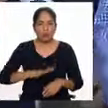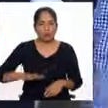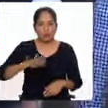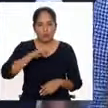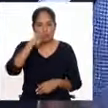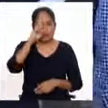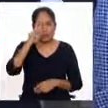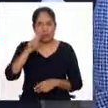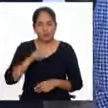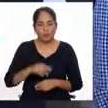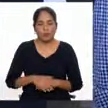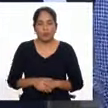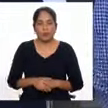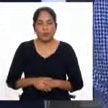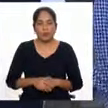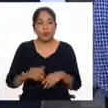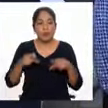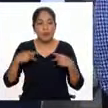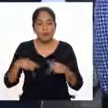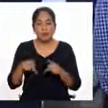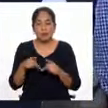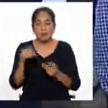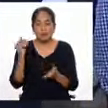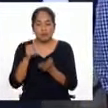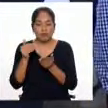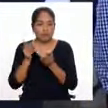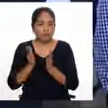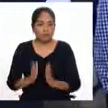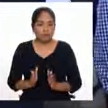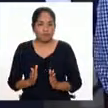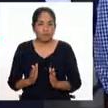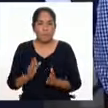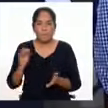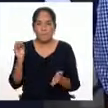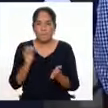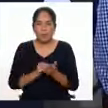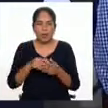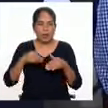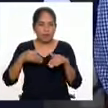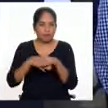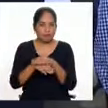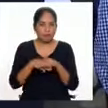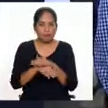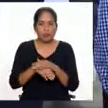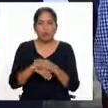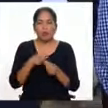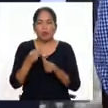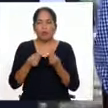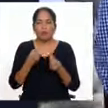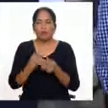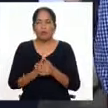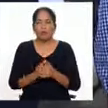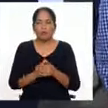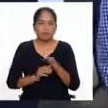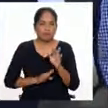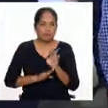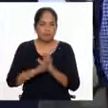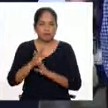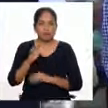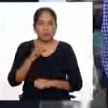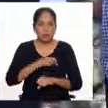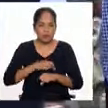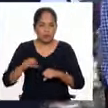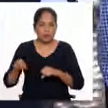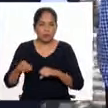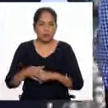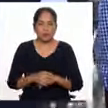Para que nuestros estudiantes puedan tener mayor acceso a ser grandes profesionales.